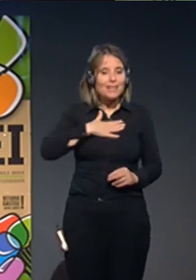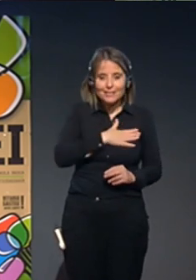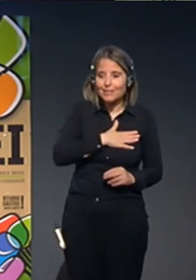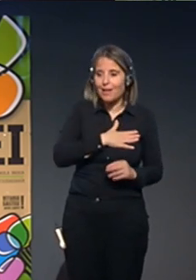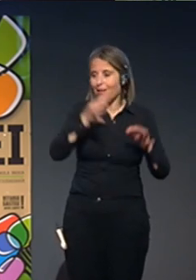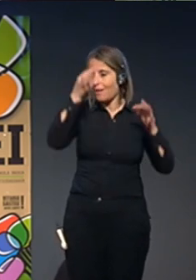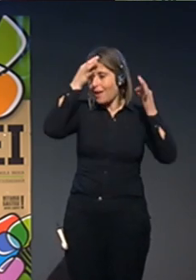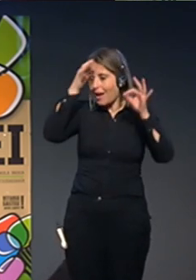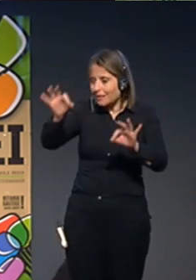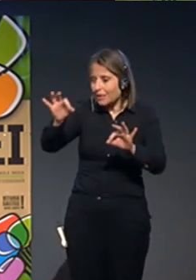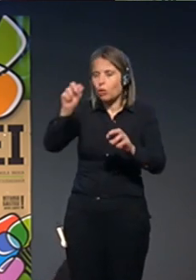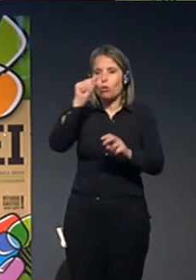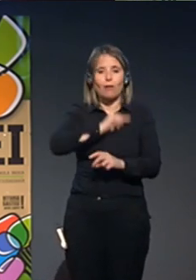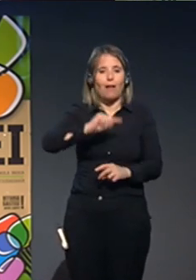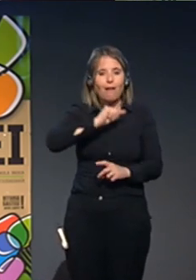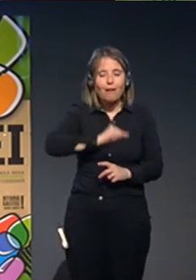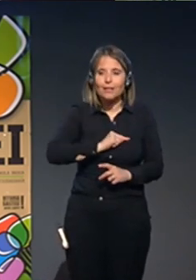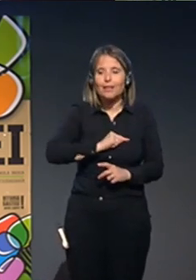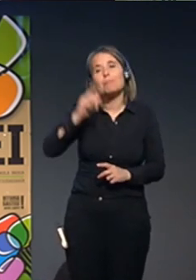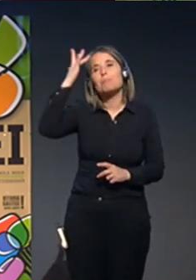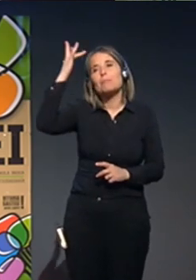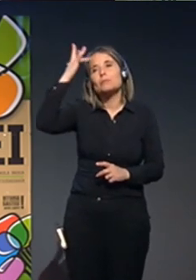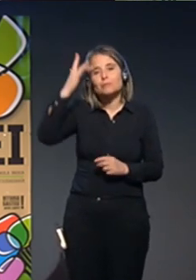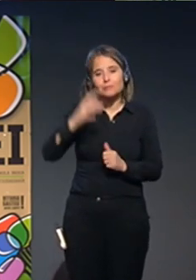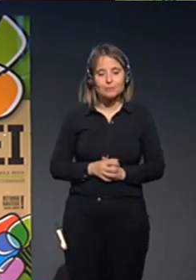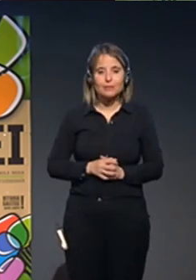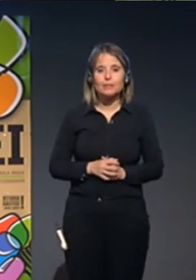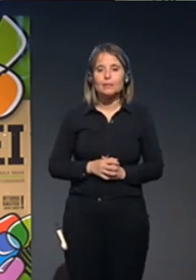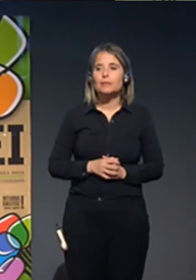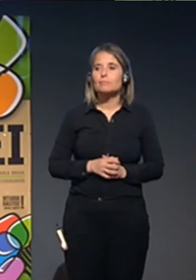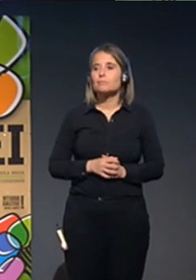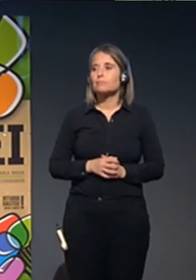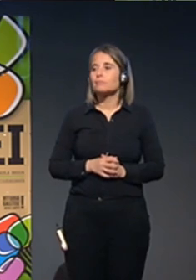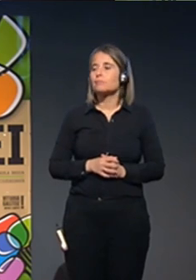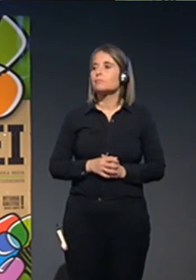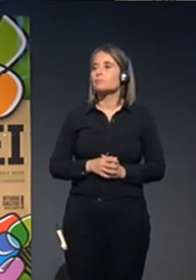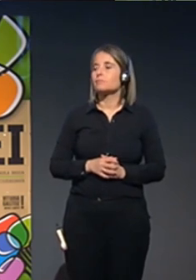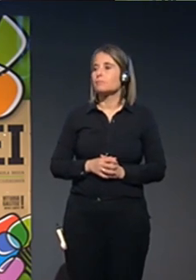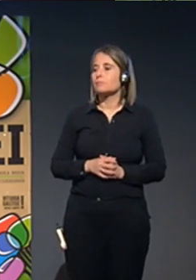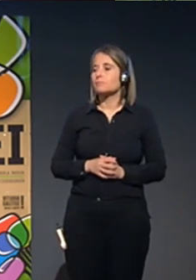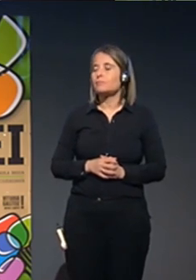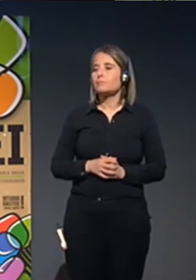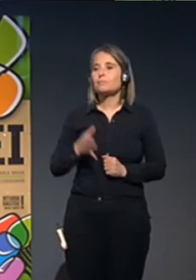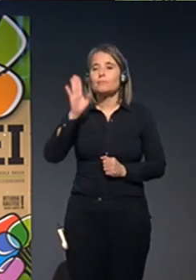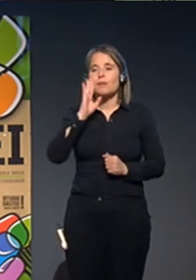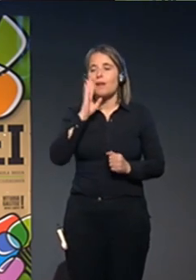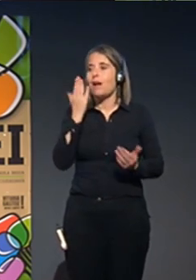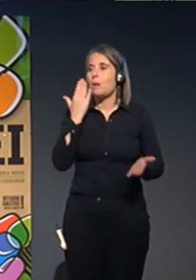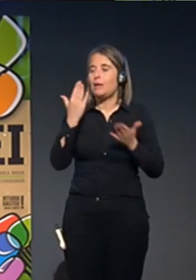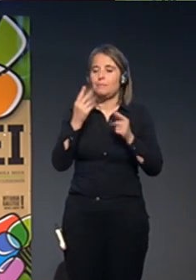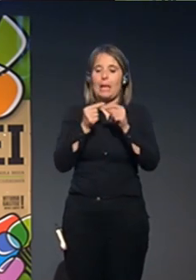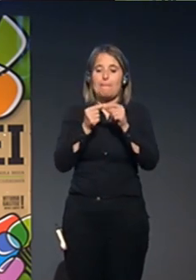puesta la atención hay un marco ético vamos a soñar No mira ya hablaba antes de que la